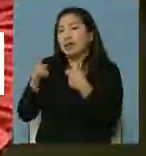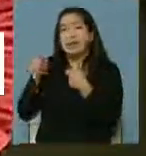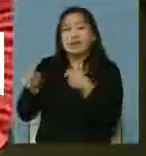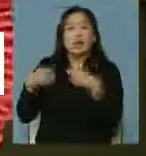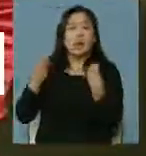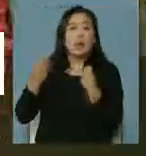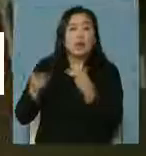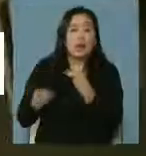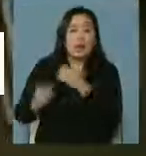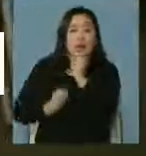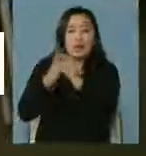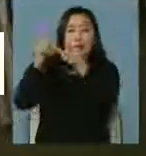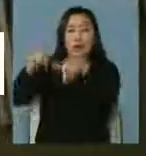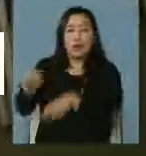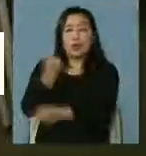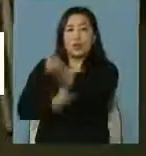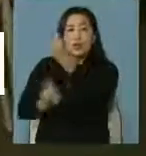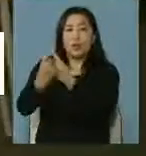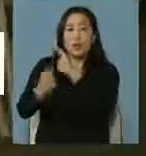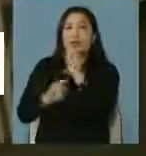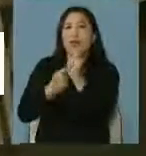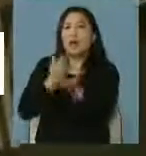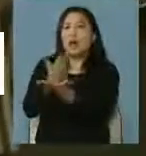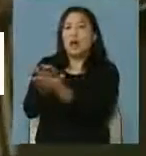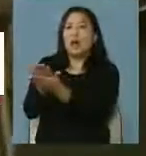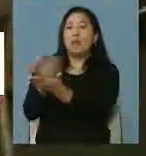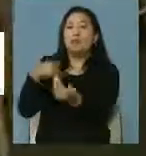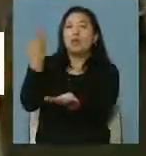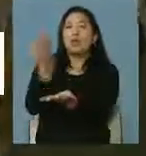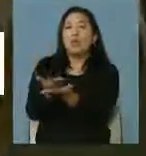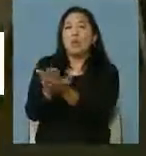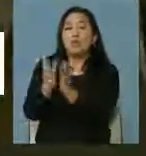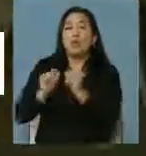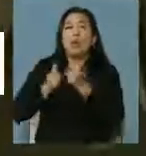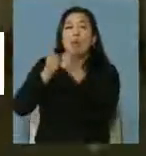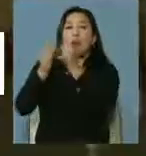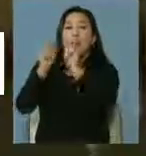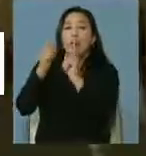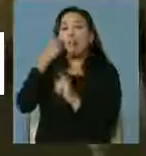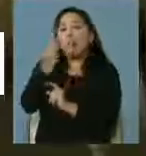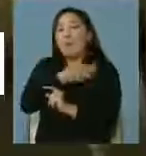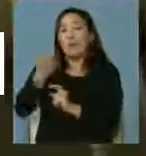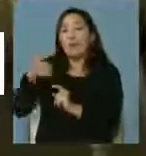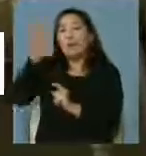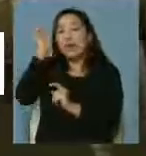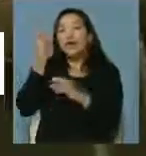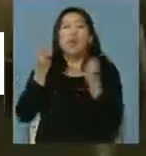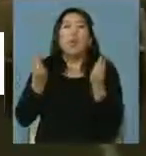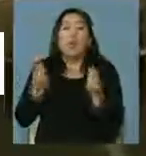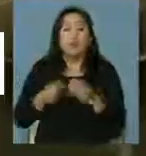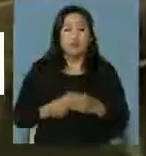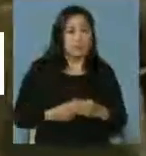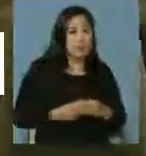directora, que hasta el momento no hubo respuesta a esto de la tutoría. ¿Cómo, en qué consiste? Para que los padres sepan y también los chicos dentro de